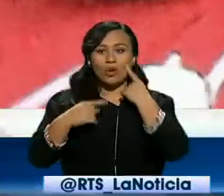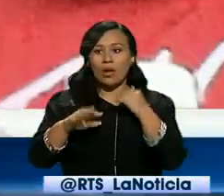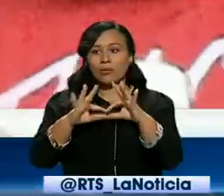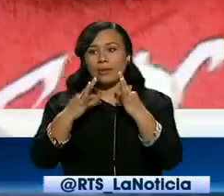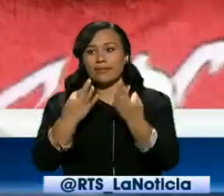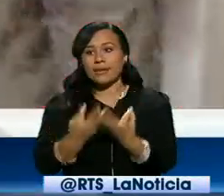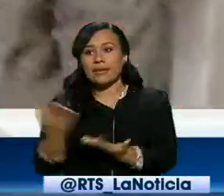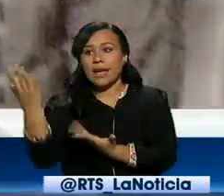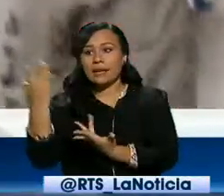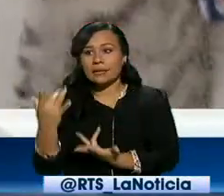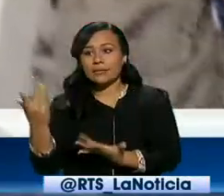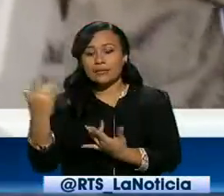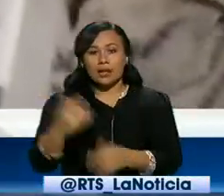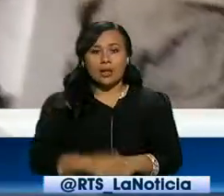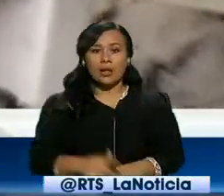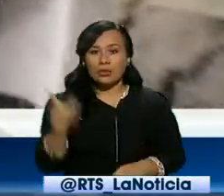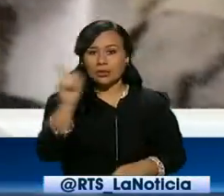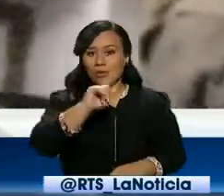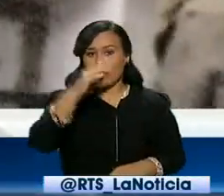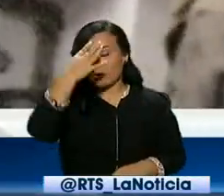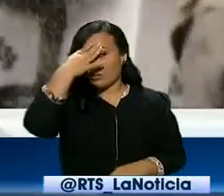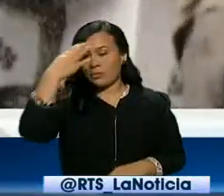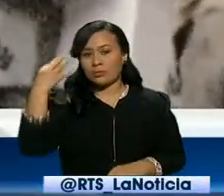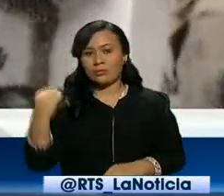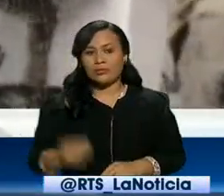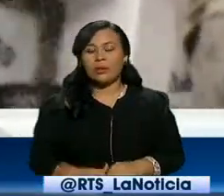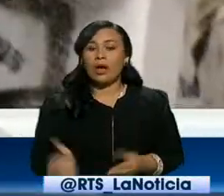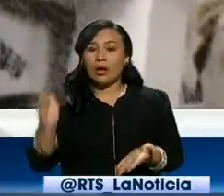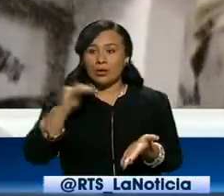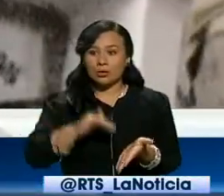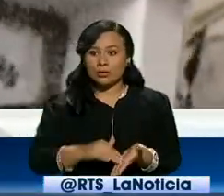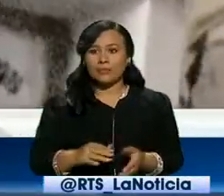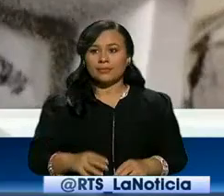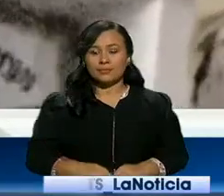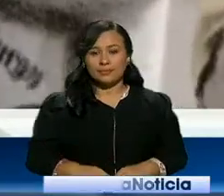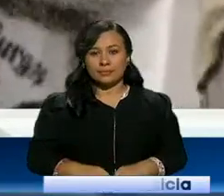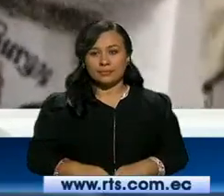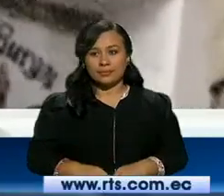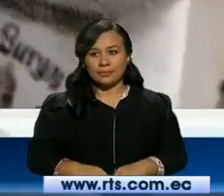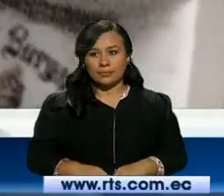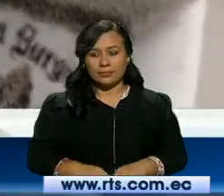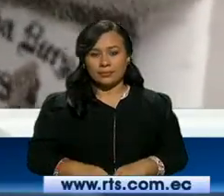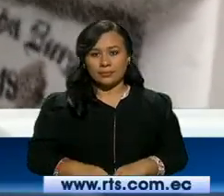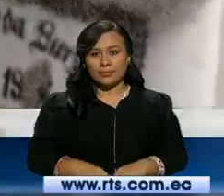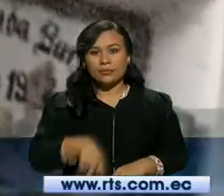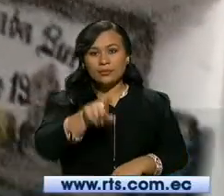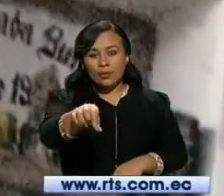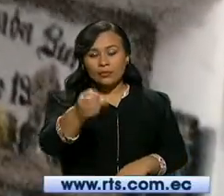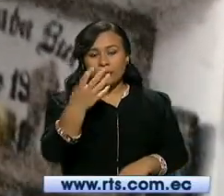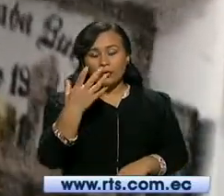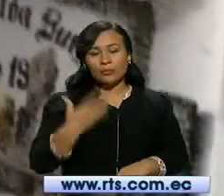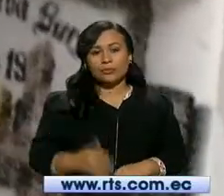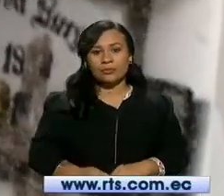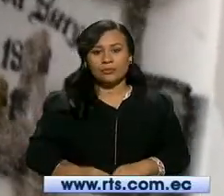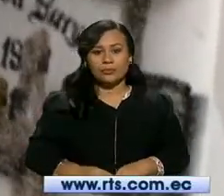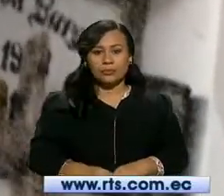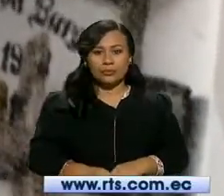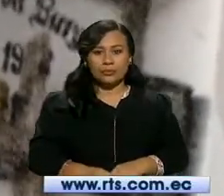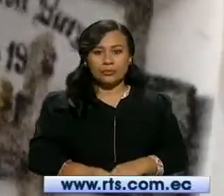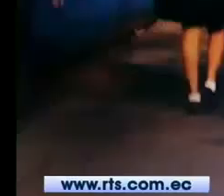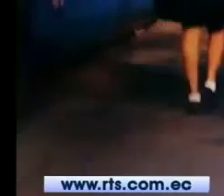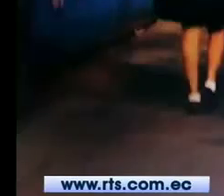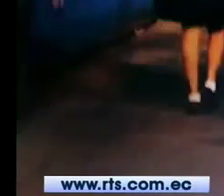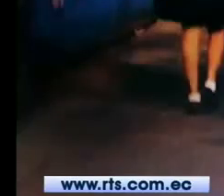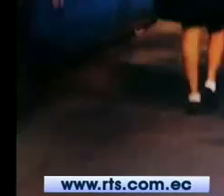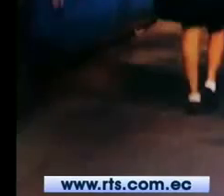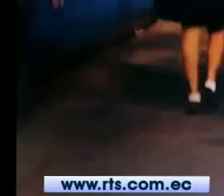educación. Aquí estuvo presente la subsecretaria que anunció las primeras acciones. Primero es el inicio del sumario administrativo a cada una de las autoridades del